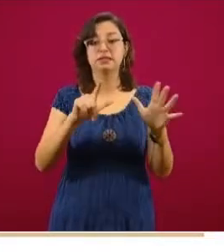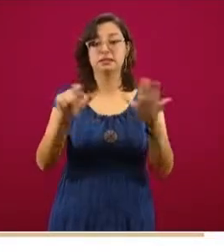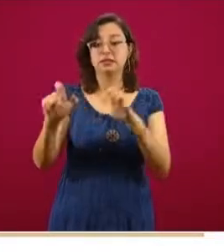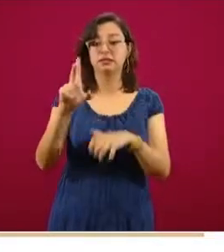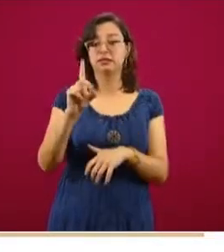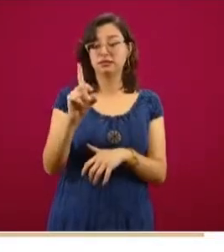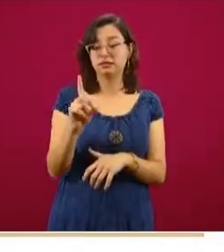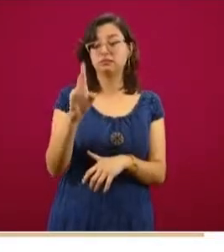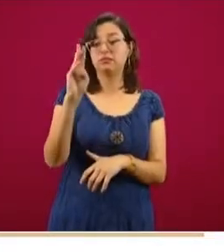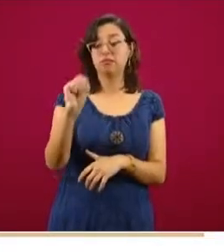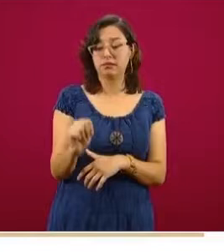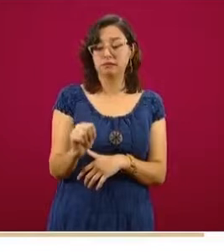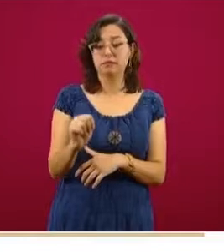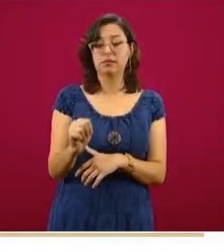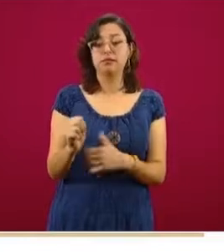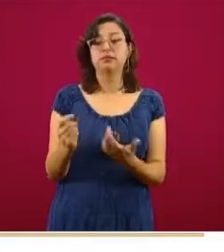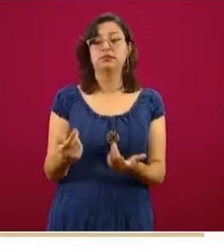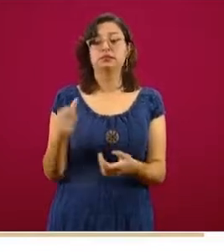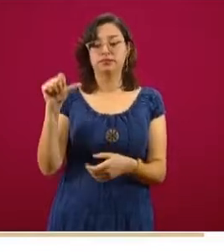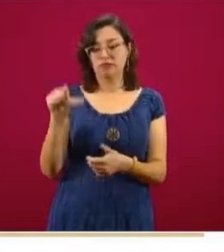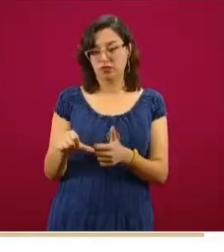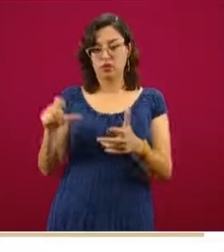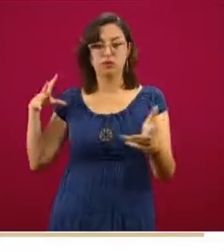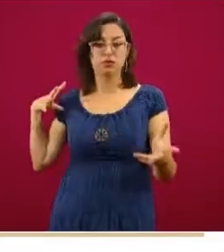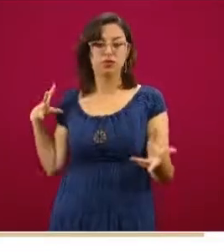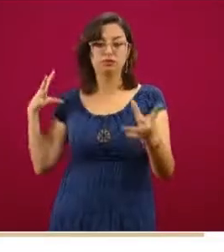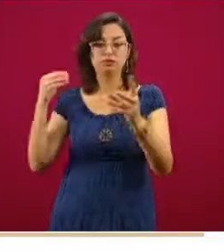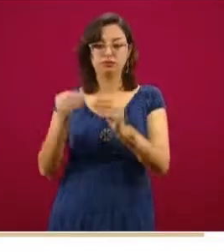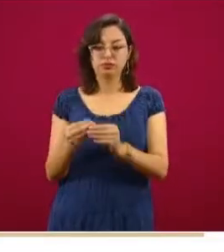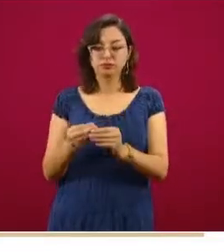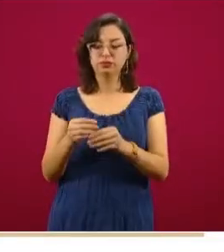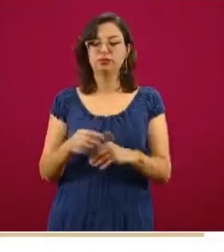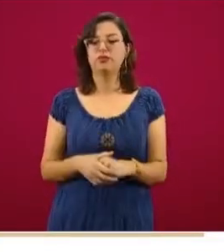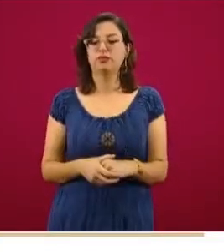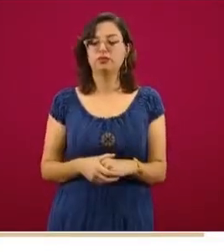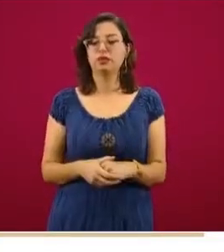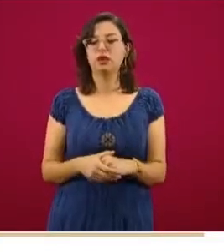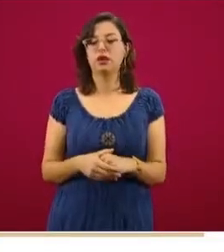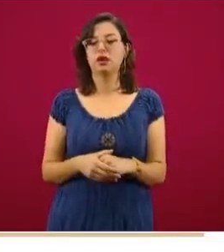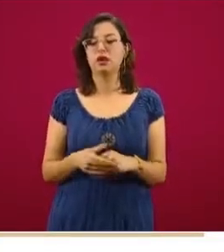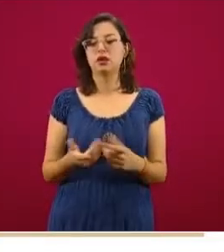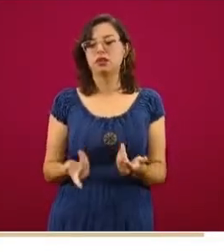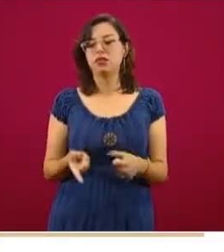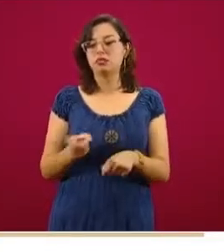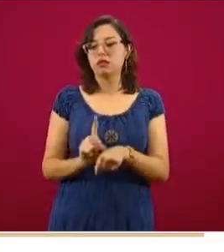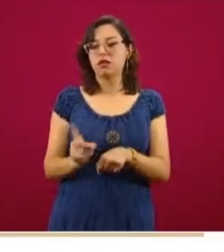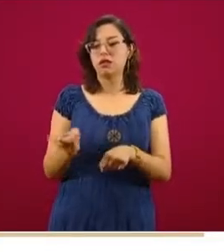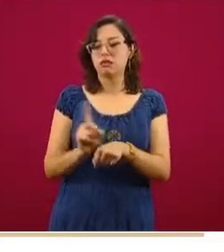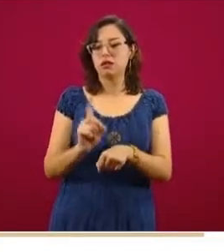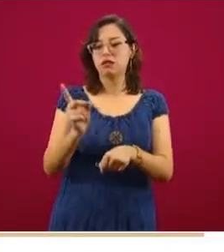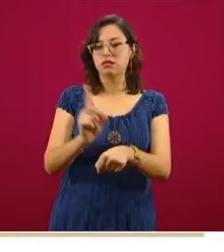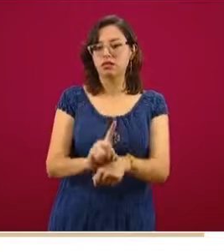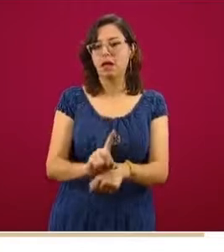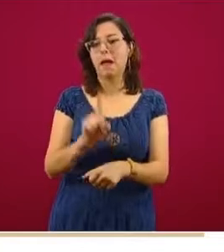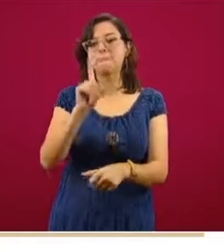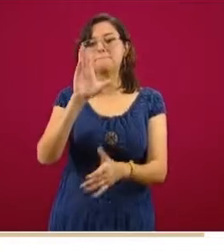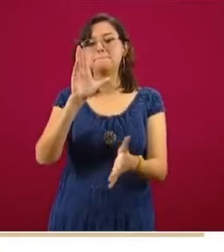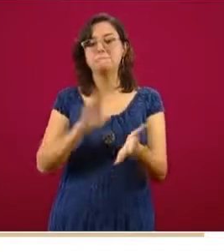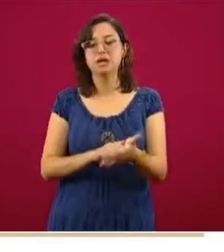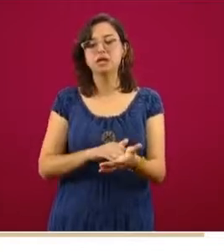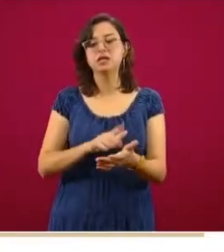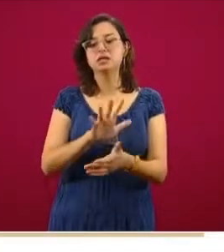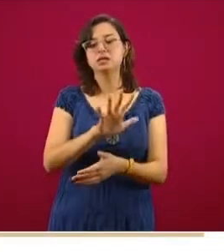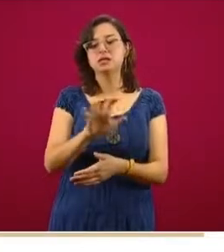se actualizó el día de hoy. La cantidad de casos positivos de un día para otro fue de